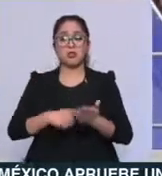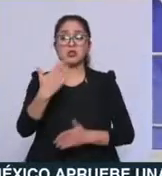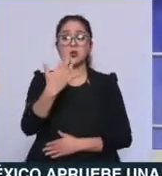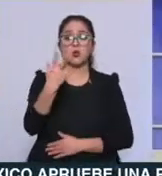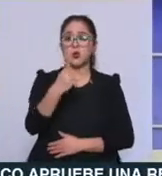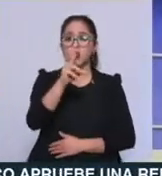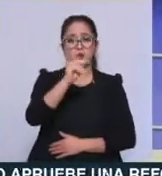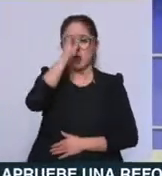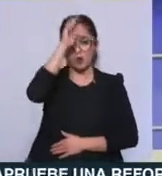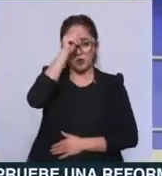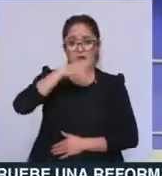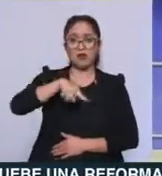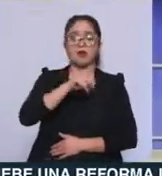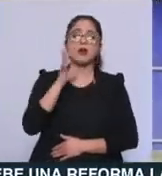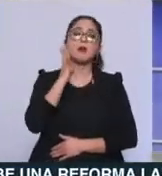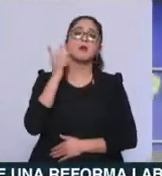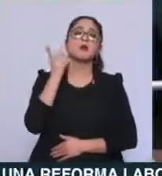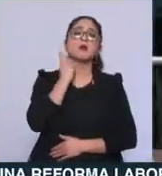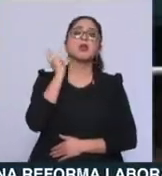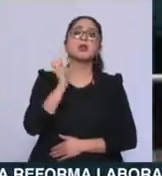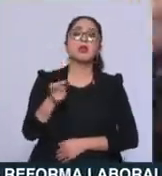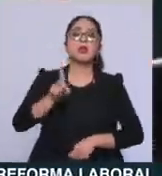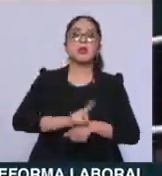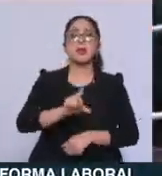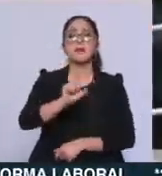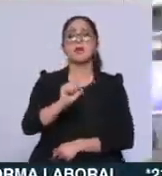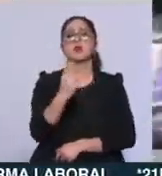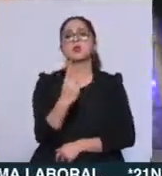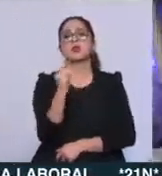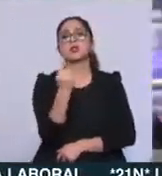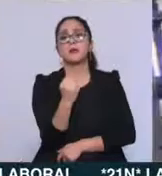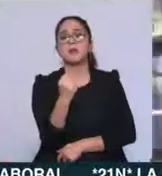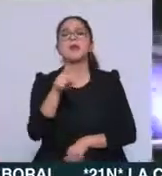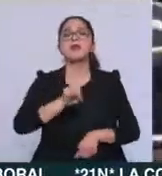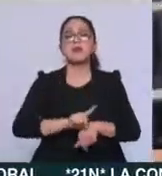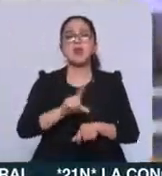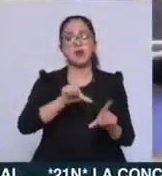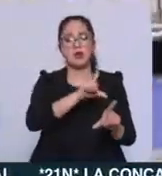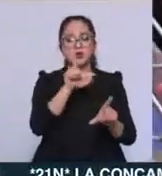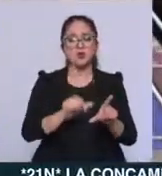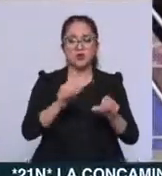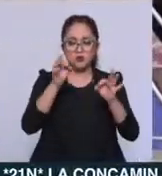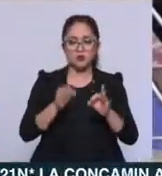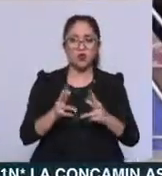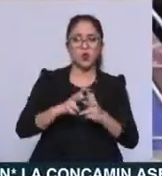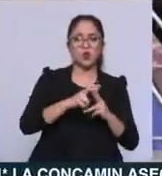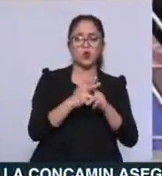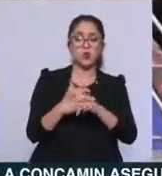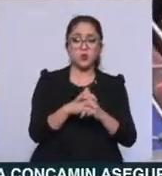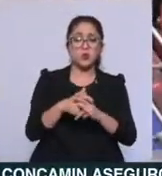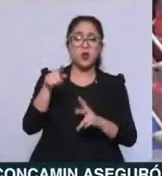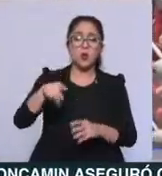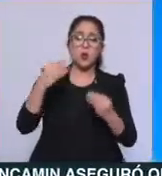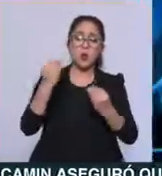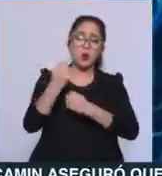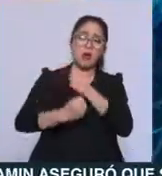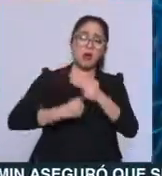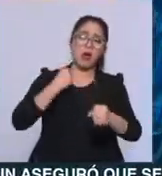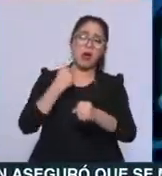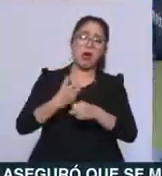se estableció en la Cámara de Diputados el 21 de septiembre como Día Nacional de la Lucha Libre, uno de los deportes con mayor tradición en